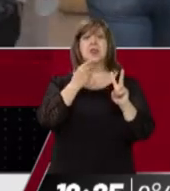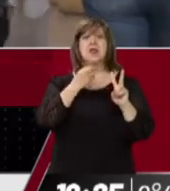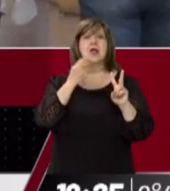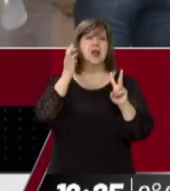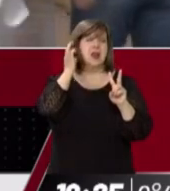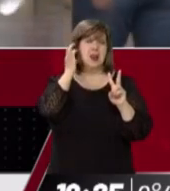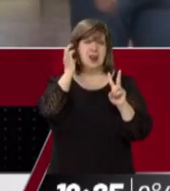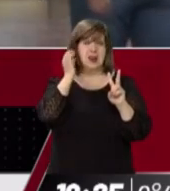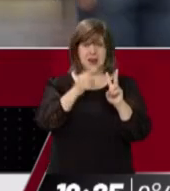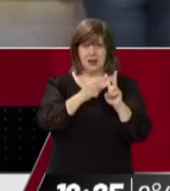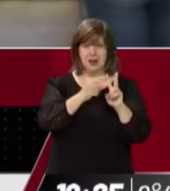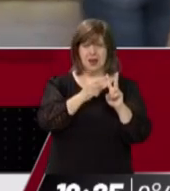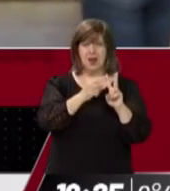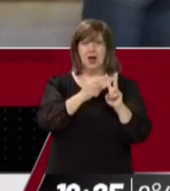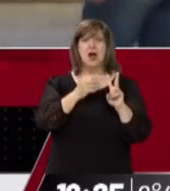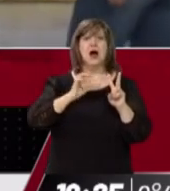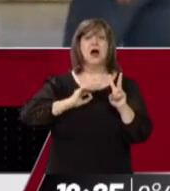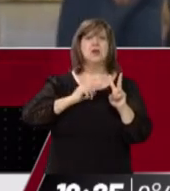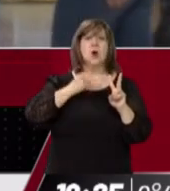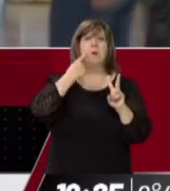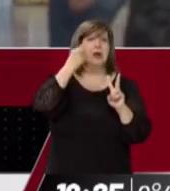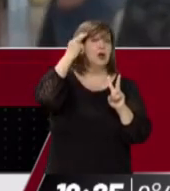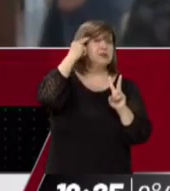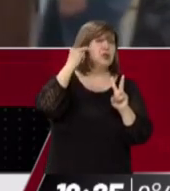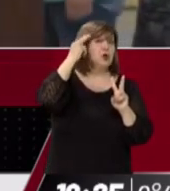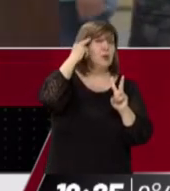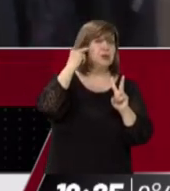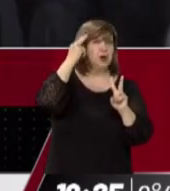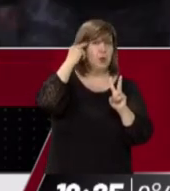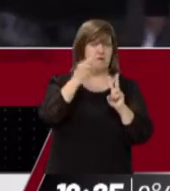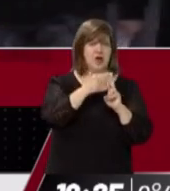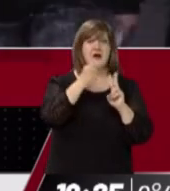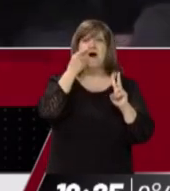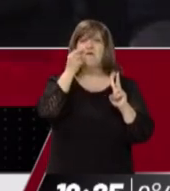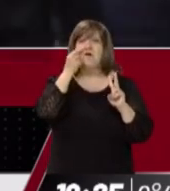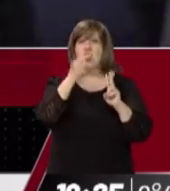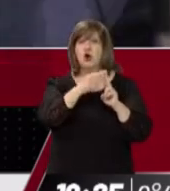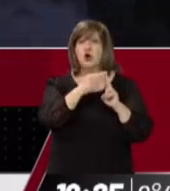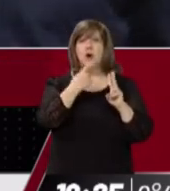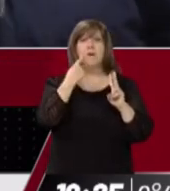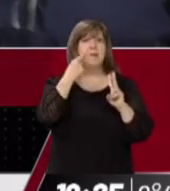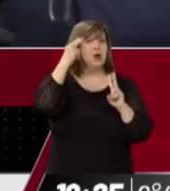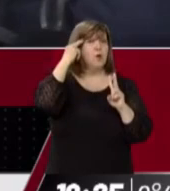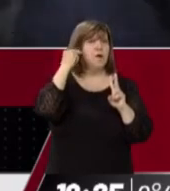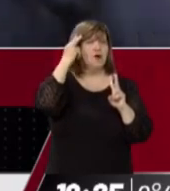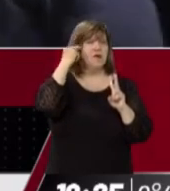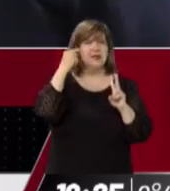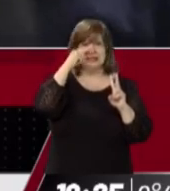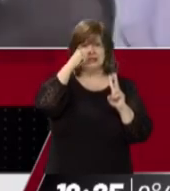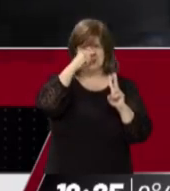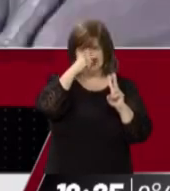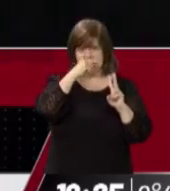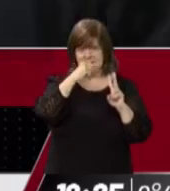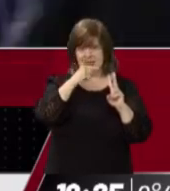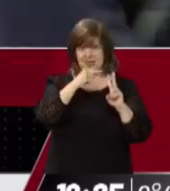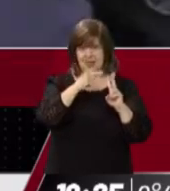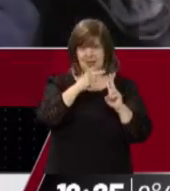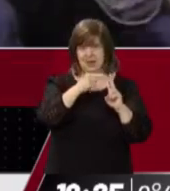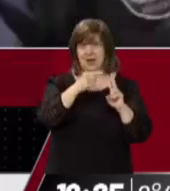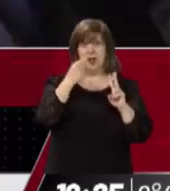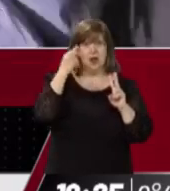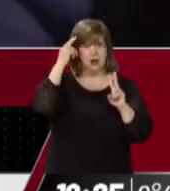empezó a ir al instituto en el año 99 y mi hijo en el año 97 y mi hijo en el año